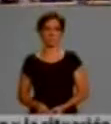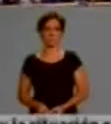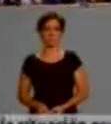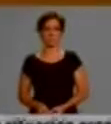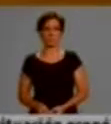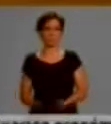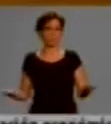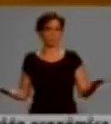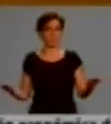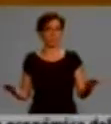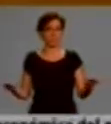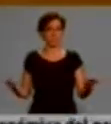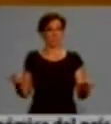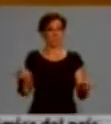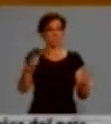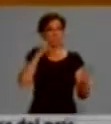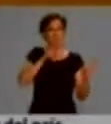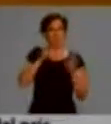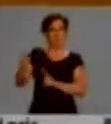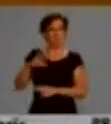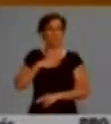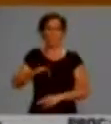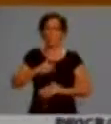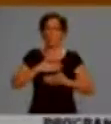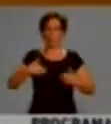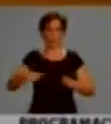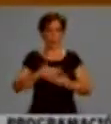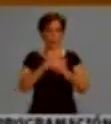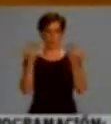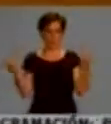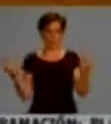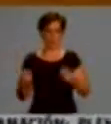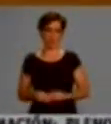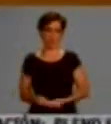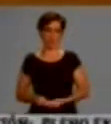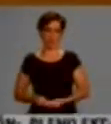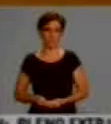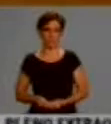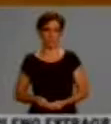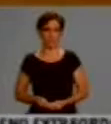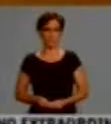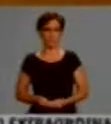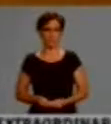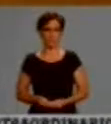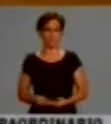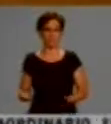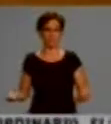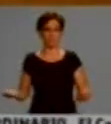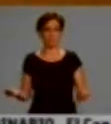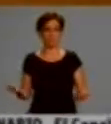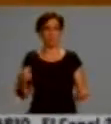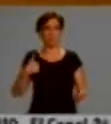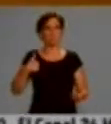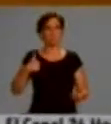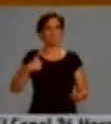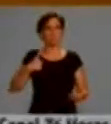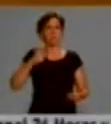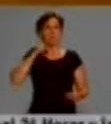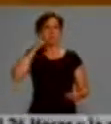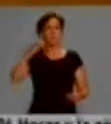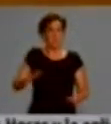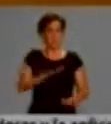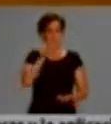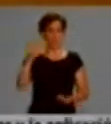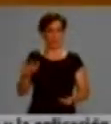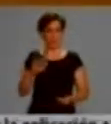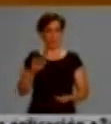Están a la vista de todo el mundo, señorías. y me parece que tienen bastante